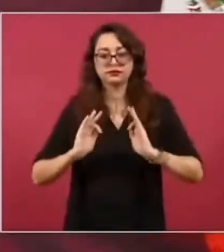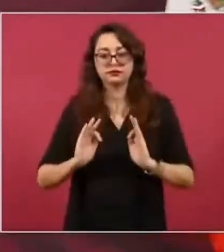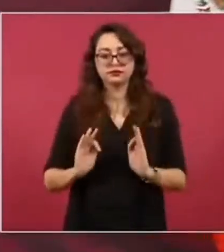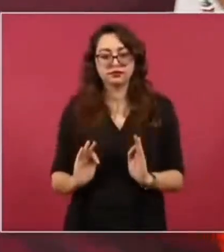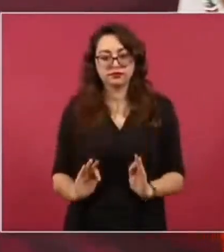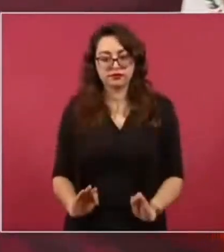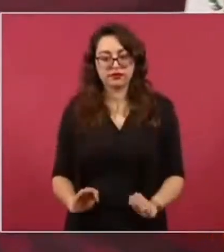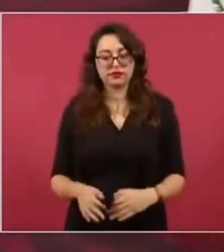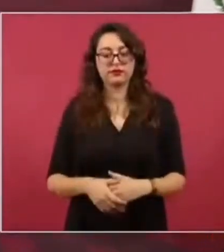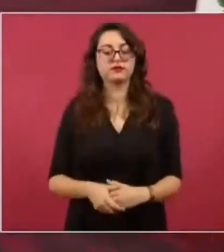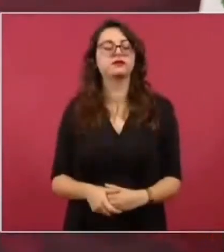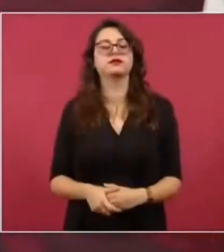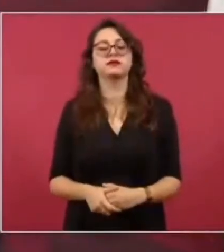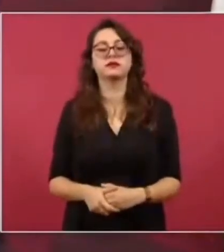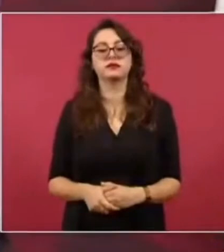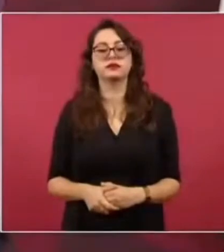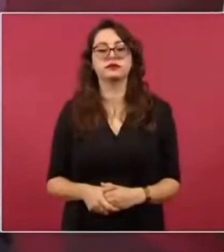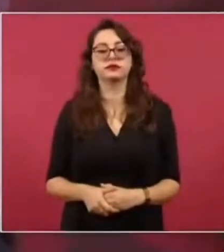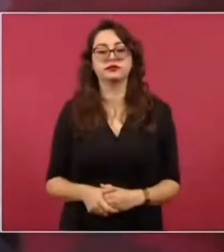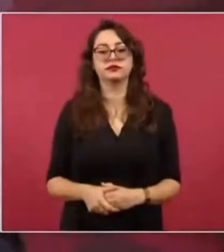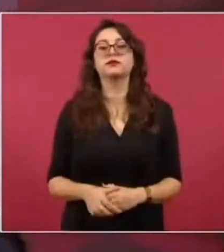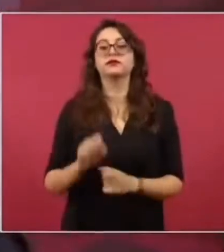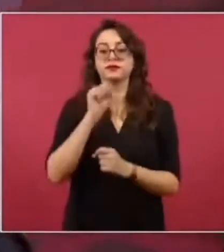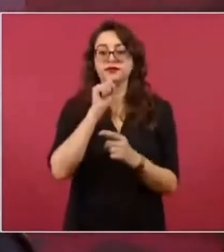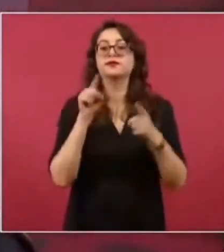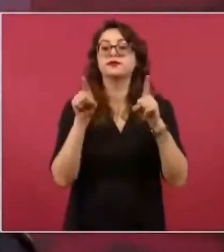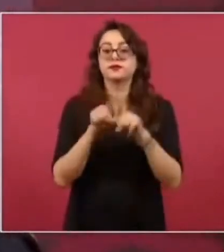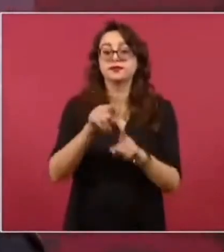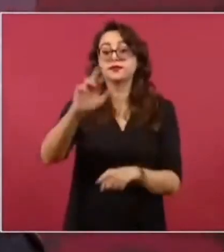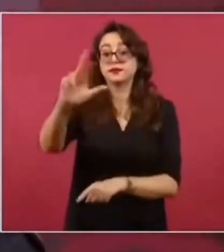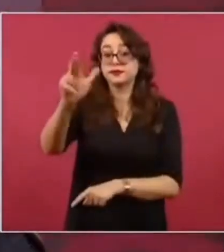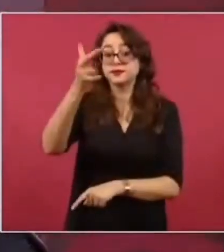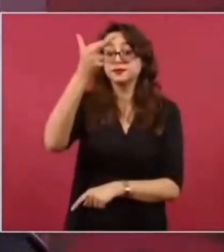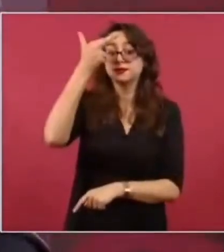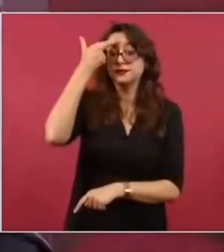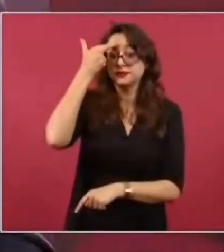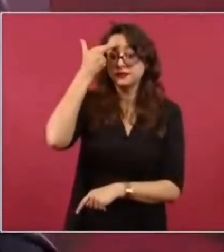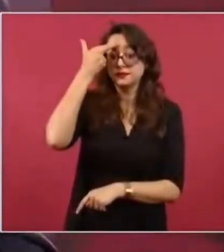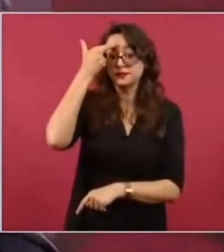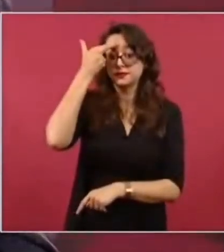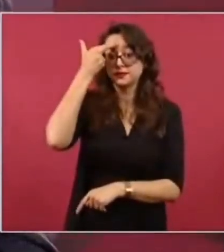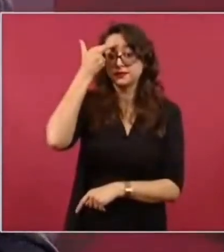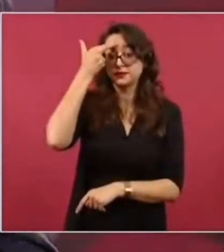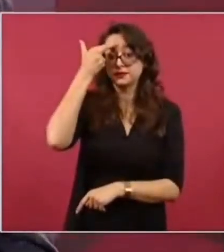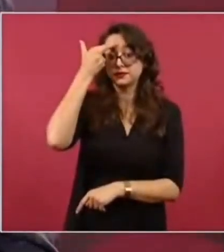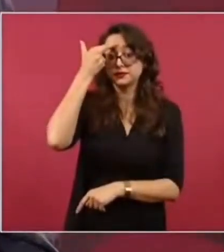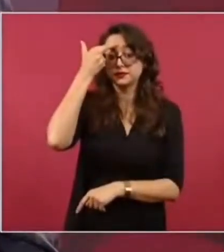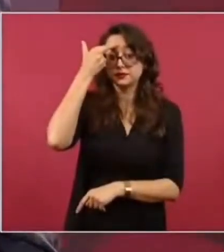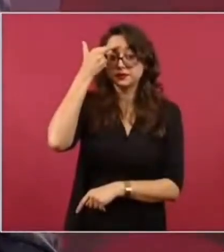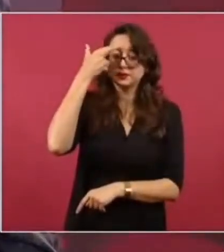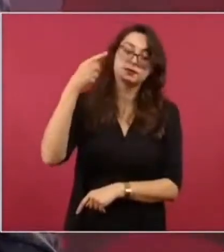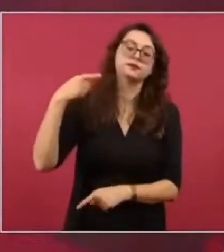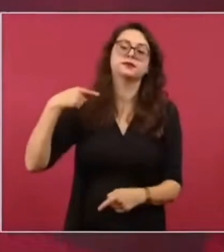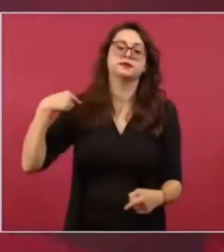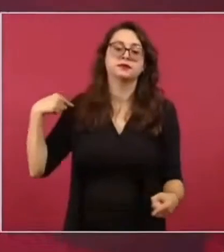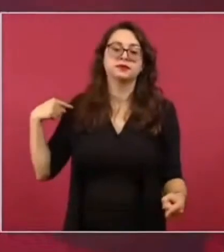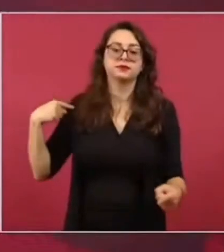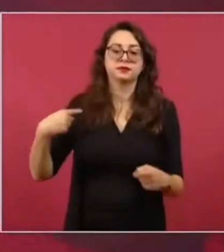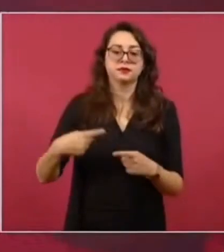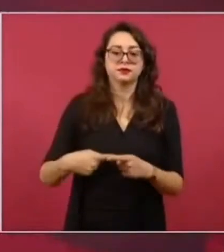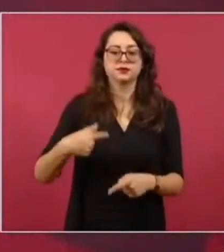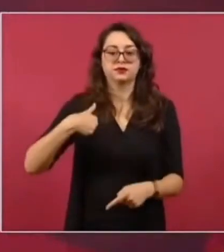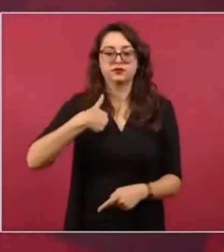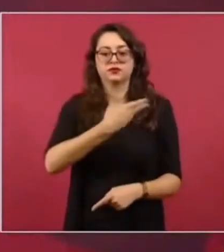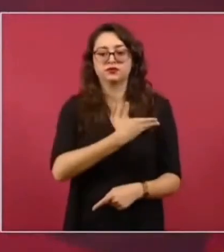También subrayo que desde que estamos aquí, con la excepción del tiempo en que por